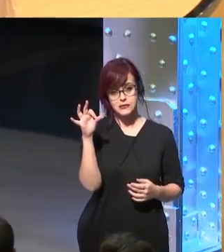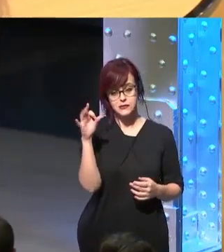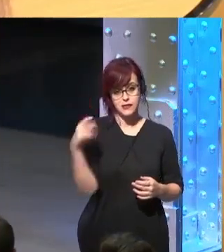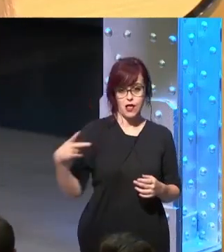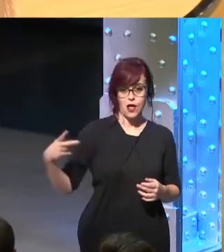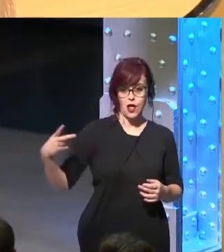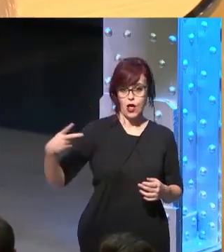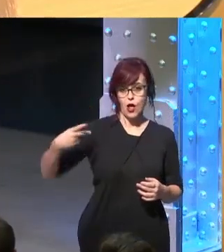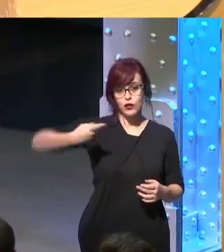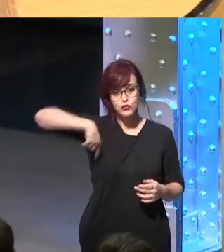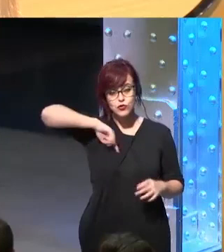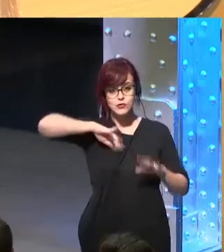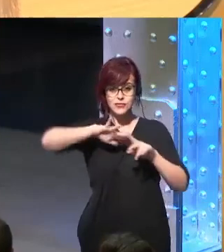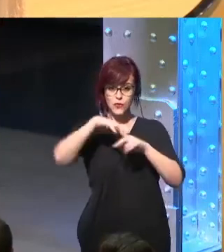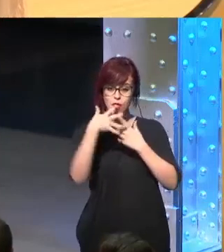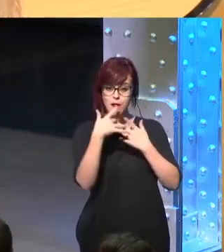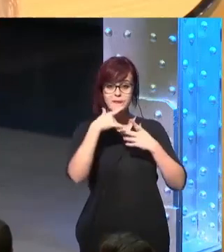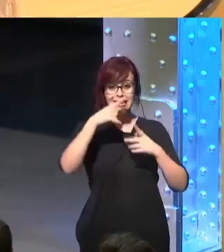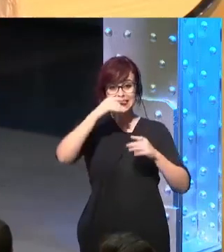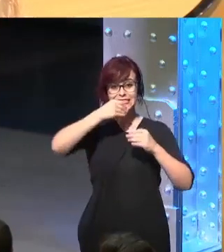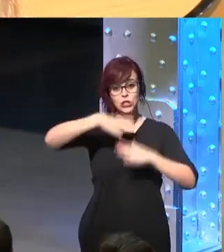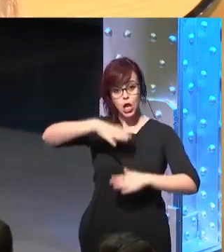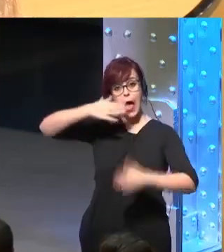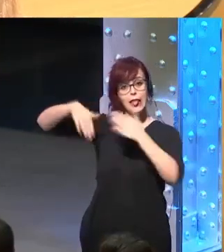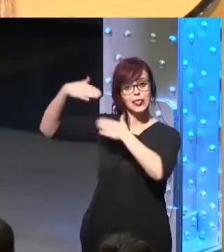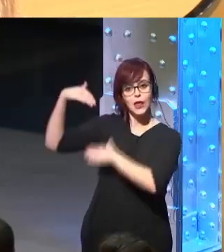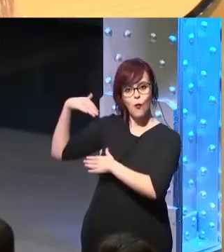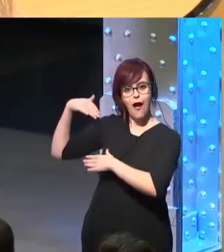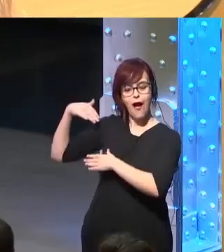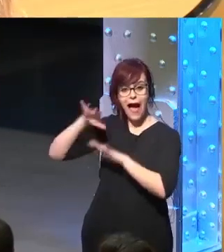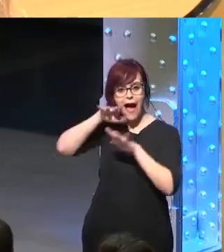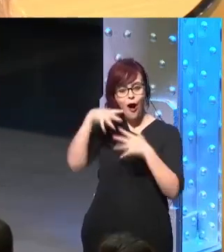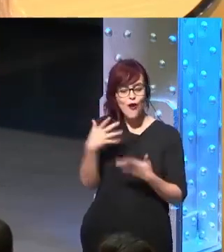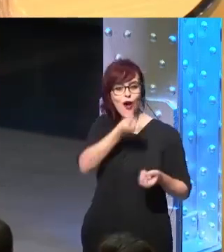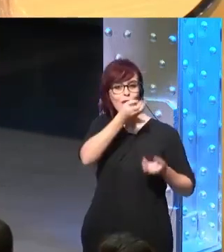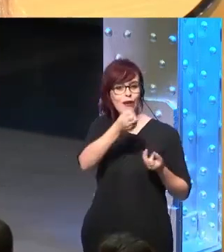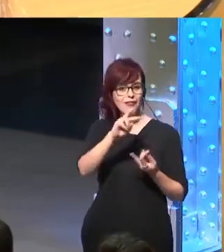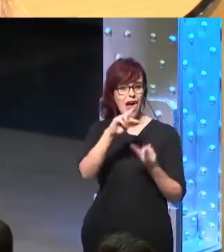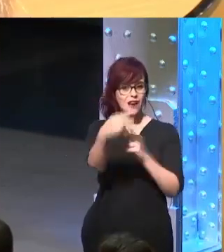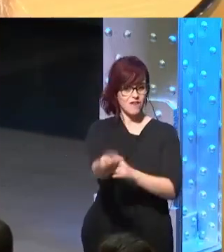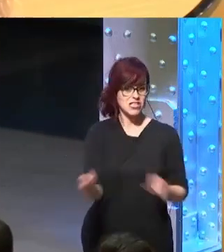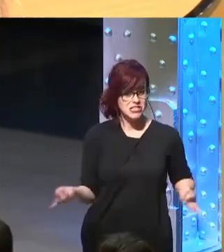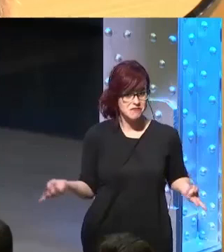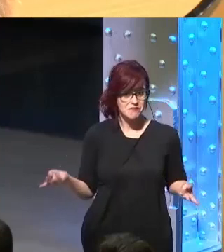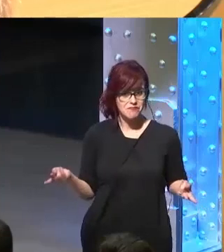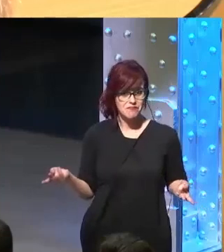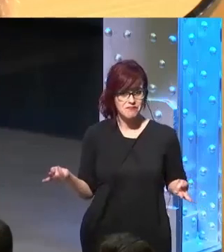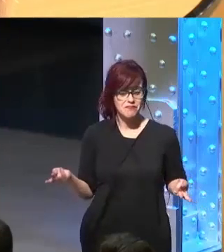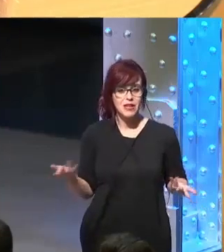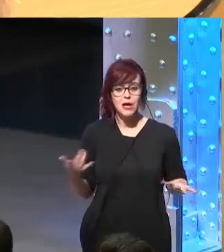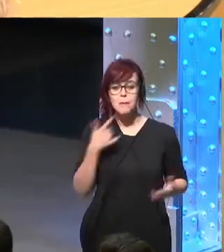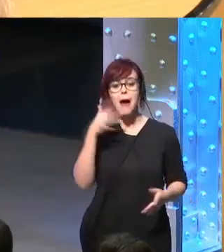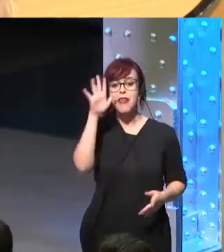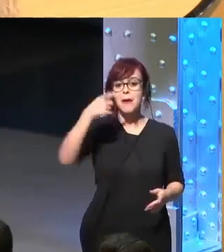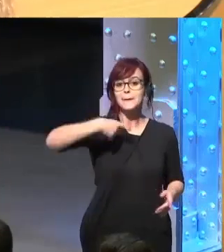es dar la vuelta a la versión antigua de las historias, digamos. Quizá pensaron que era una buena idea.